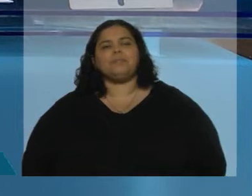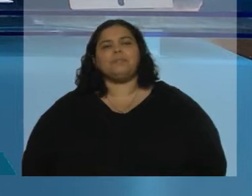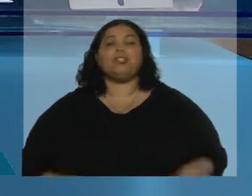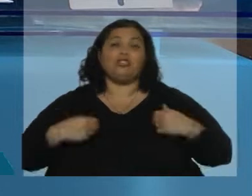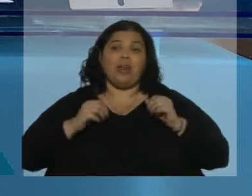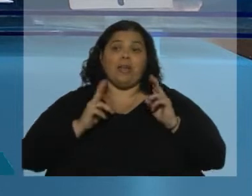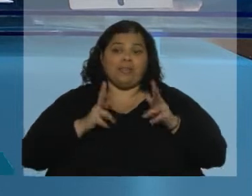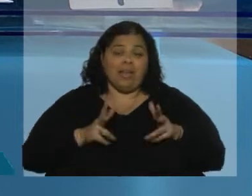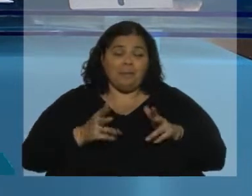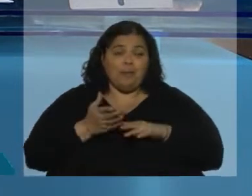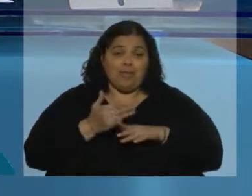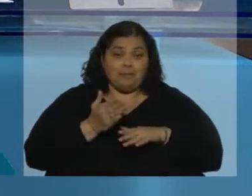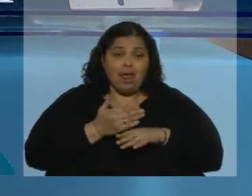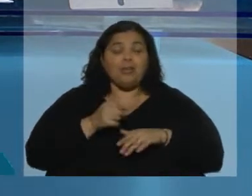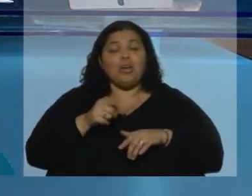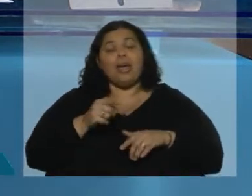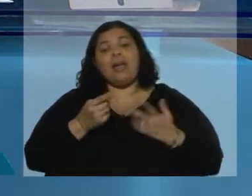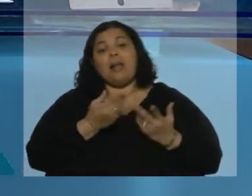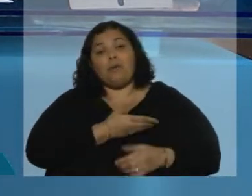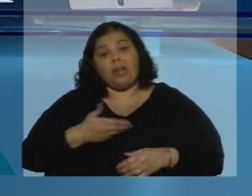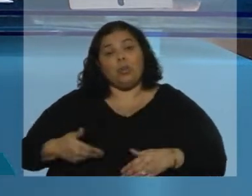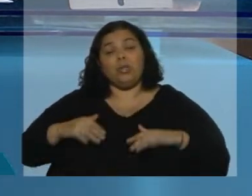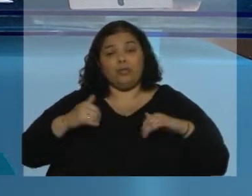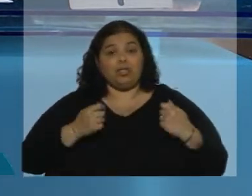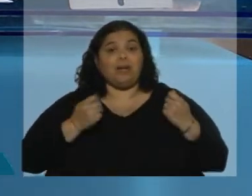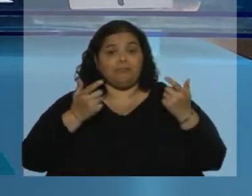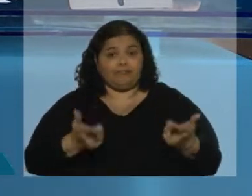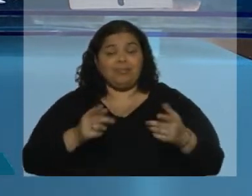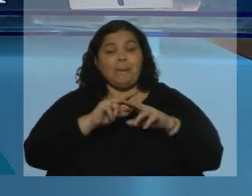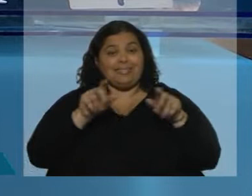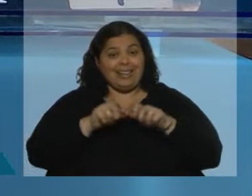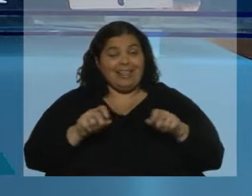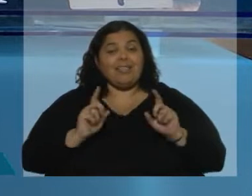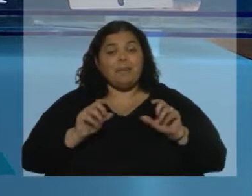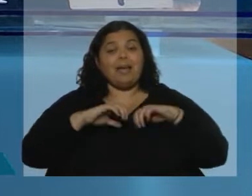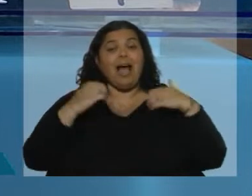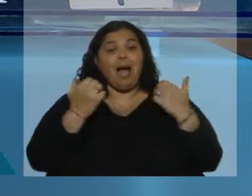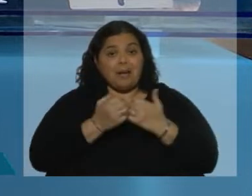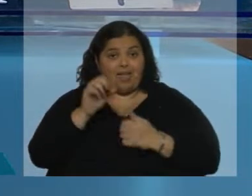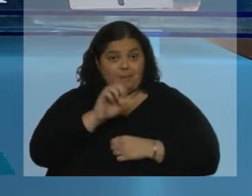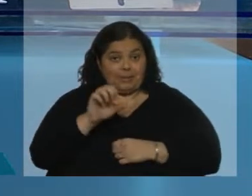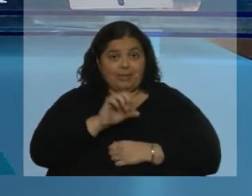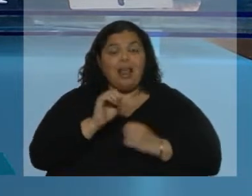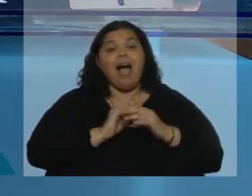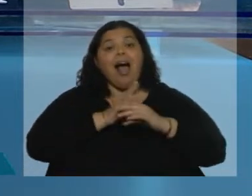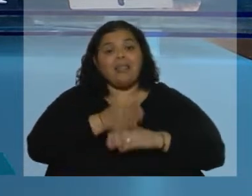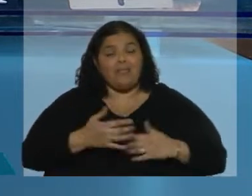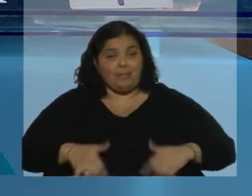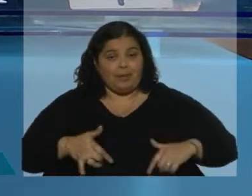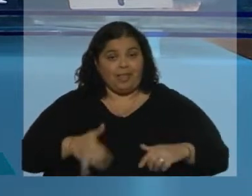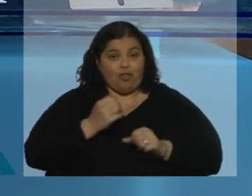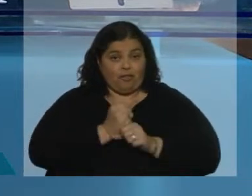más temprano que el poder ejecutivo presentó tanto el pit cnt como a las para cámaras empresariales a través del ministerio de trabajo